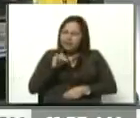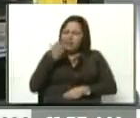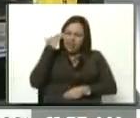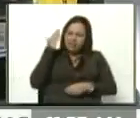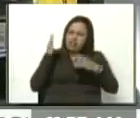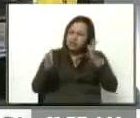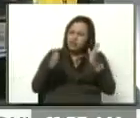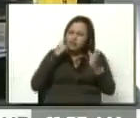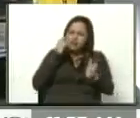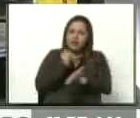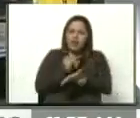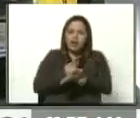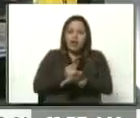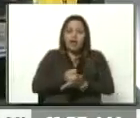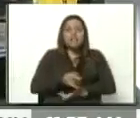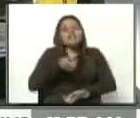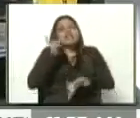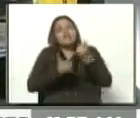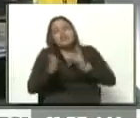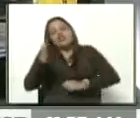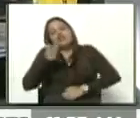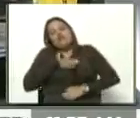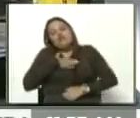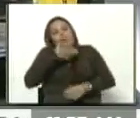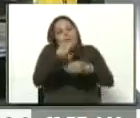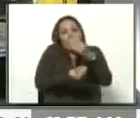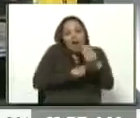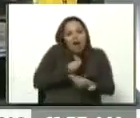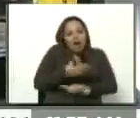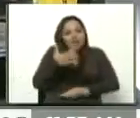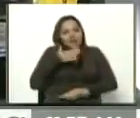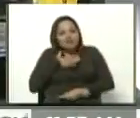que la gente dice, oye, depende de lo que yo haga, de lo que yo